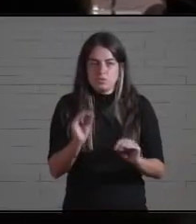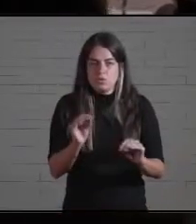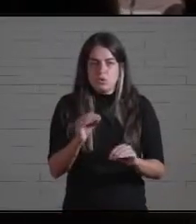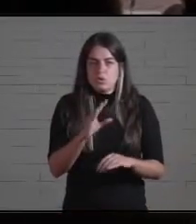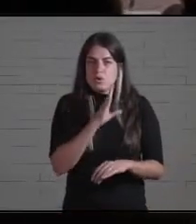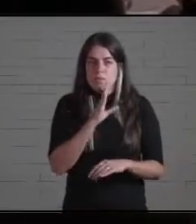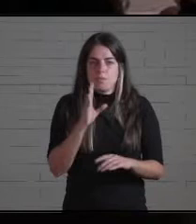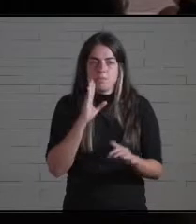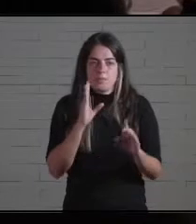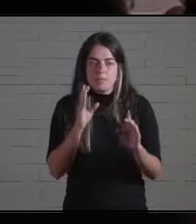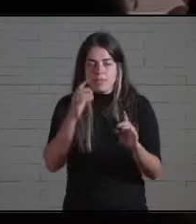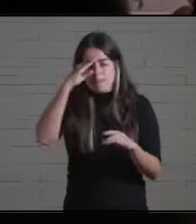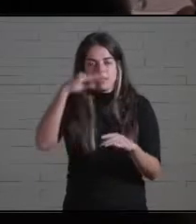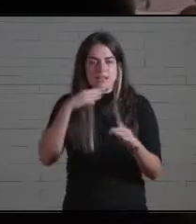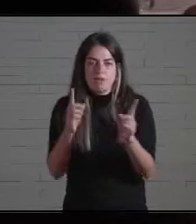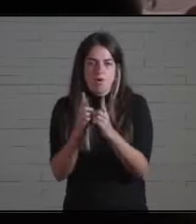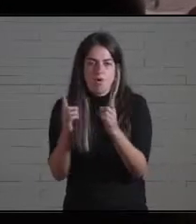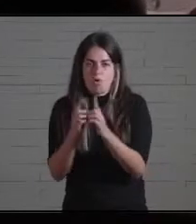muy cortito.